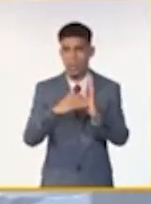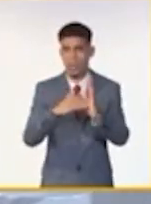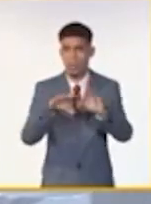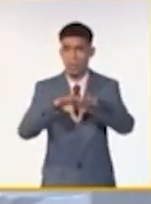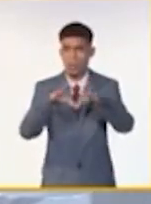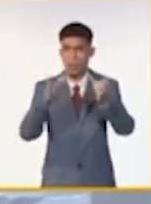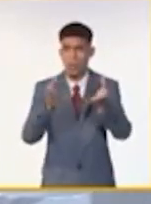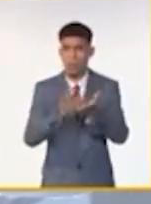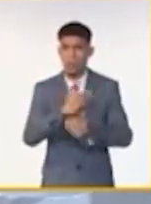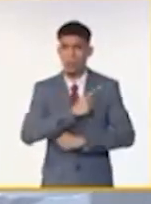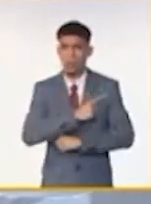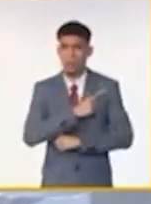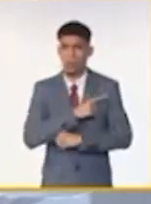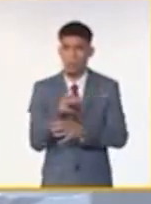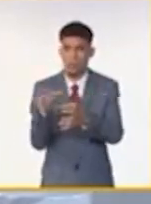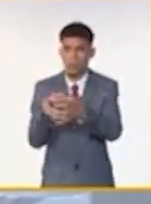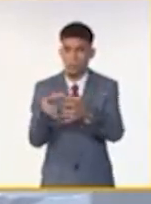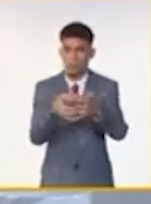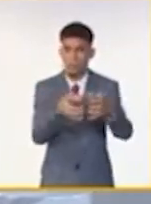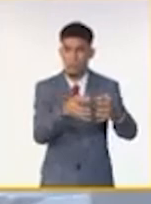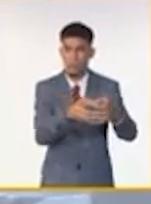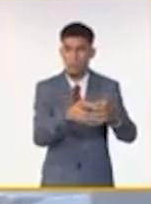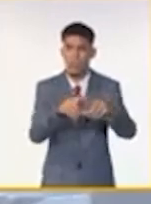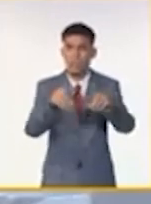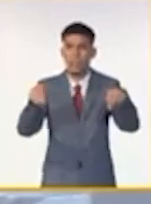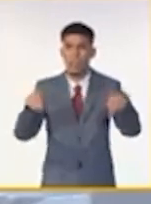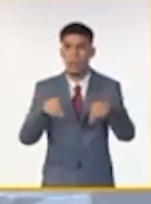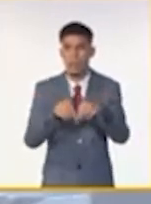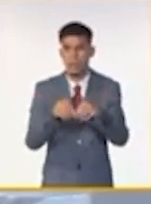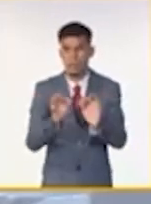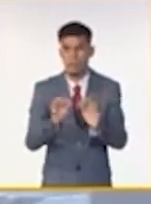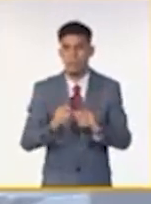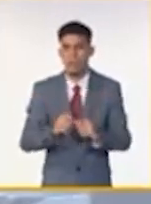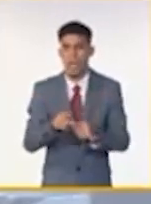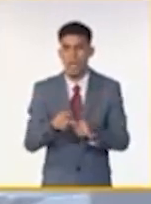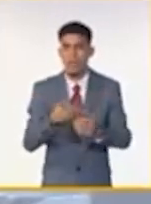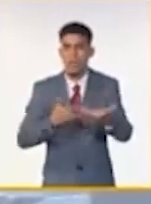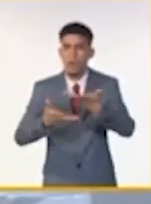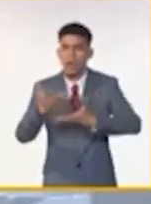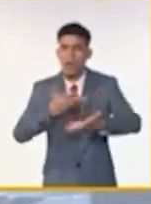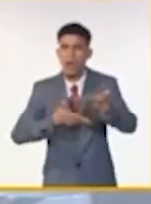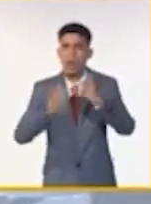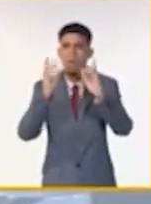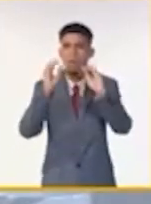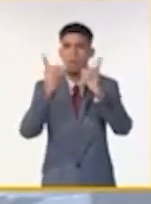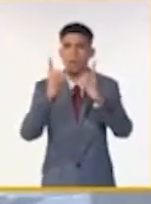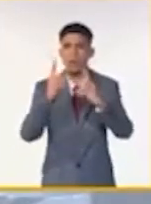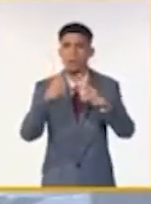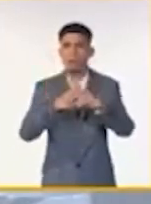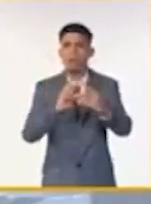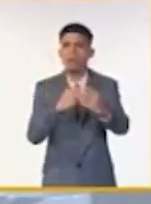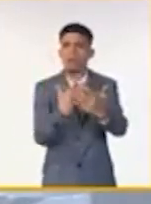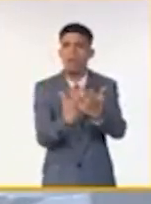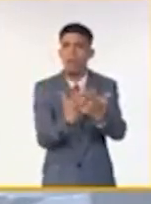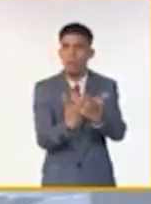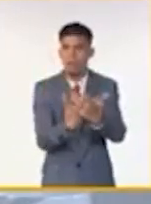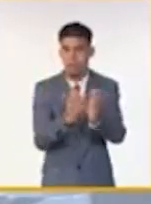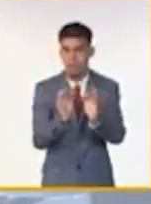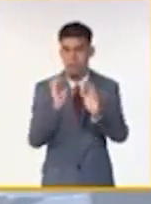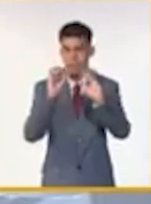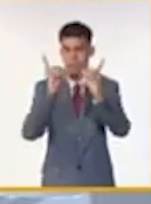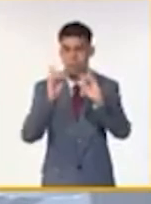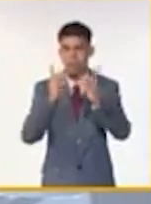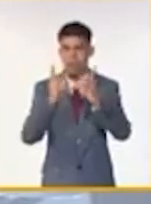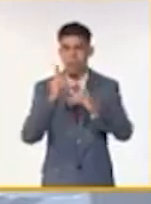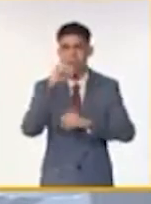diputados de las comisiones en el salón plenario analizarán la política hay una propuesta de política para la